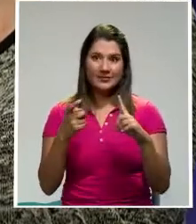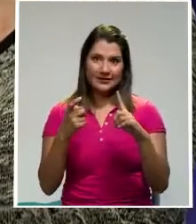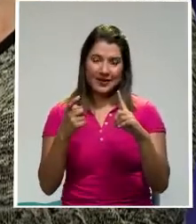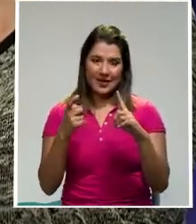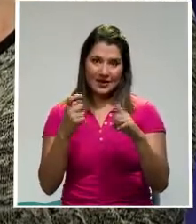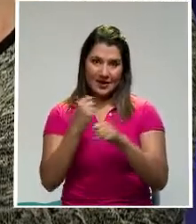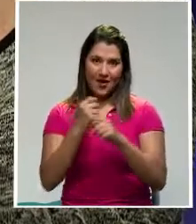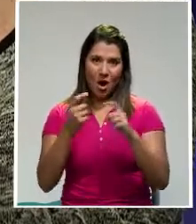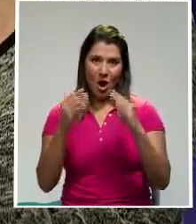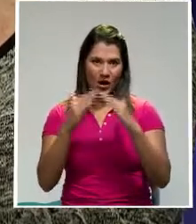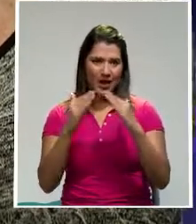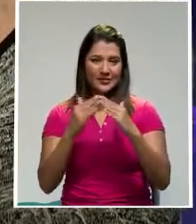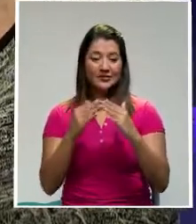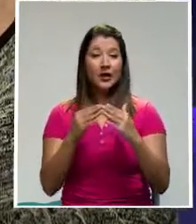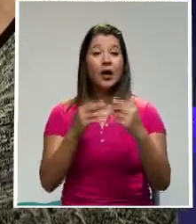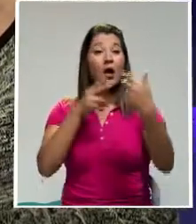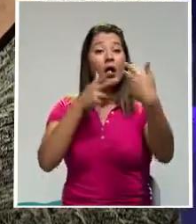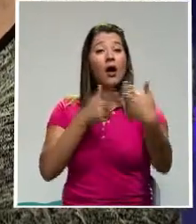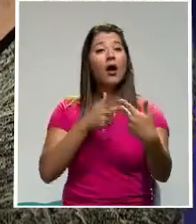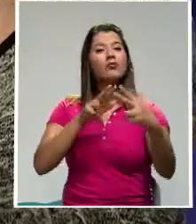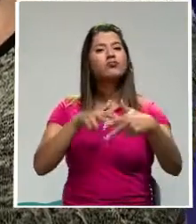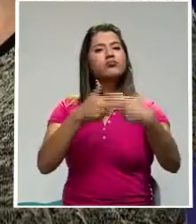vemos pasar un niño,